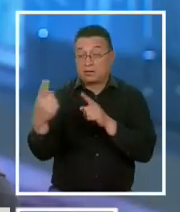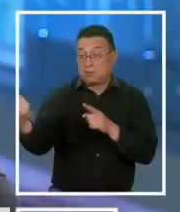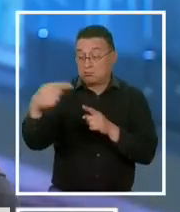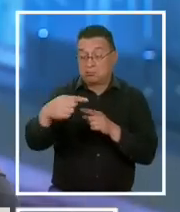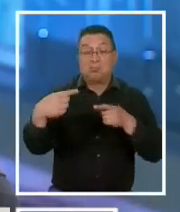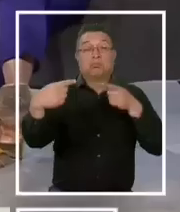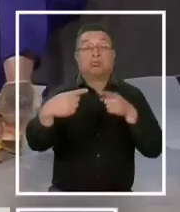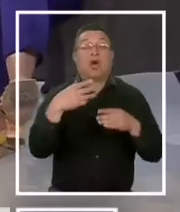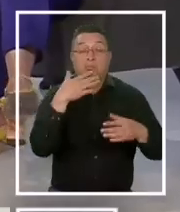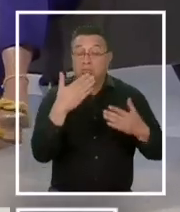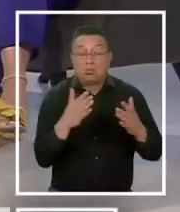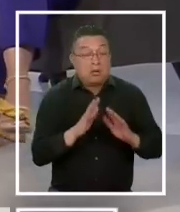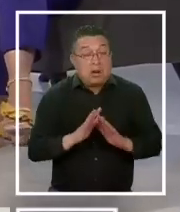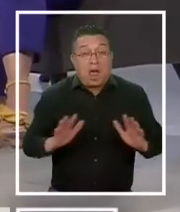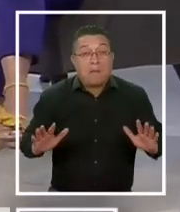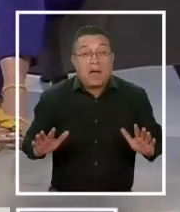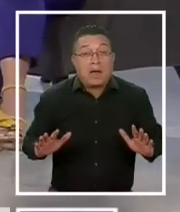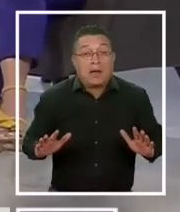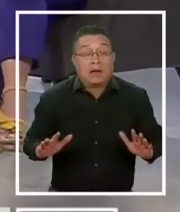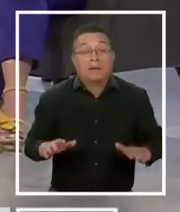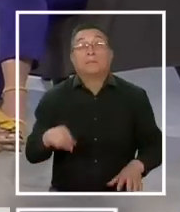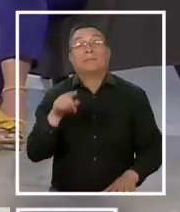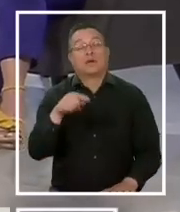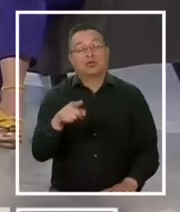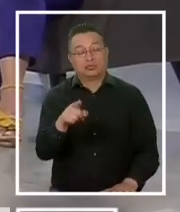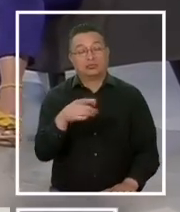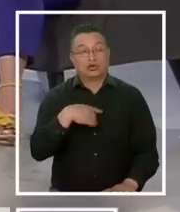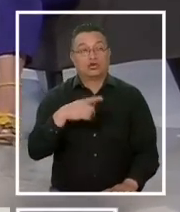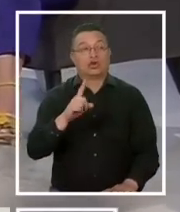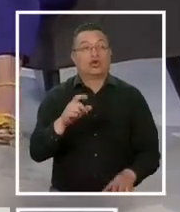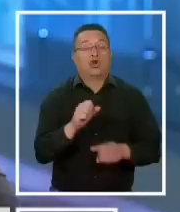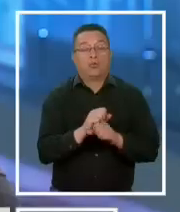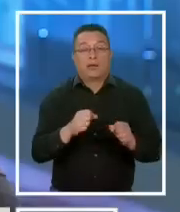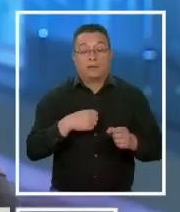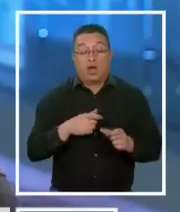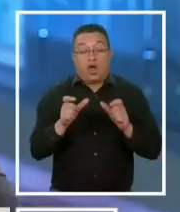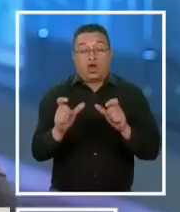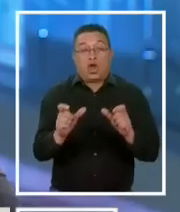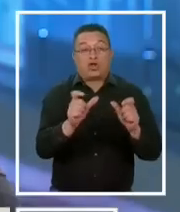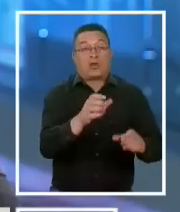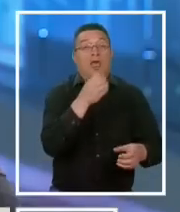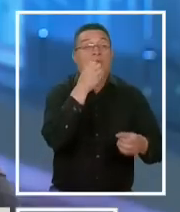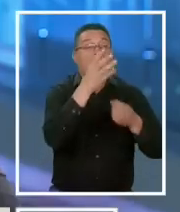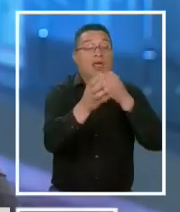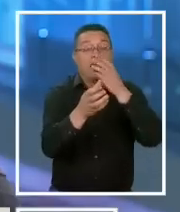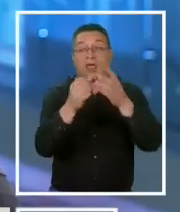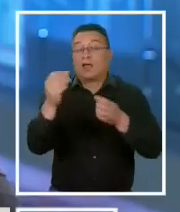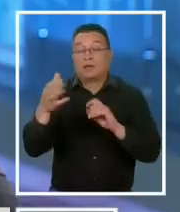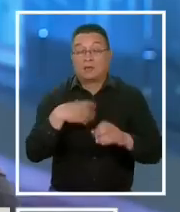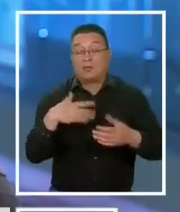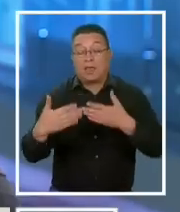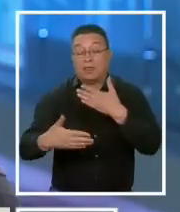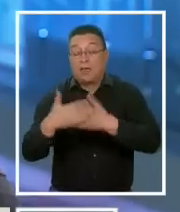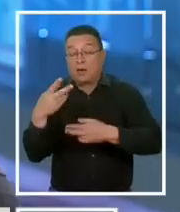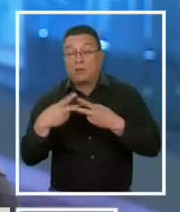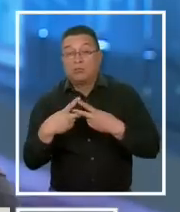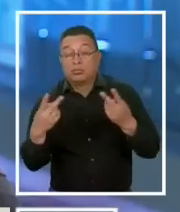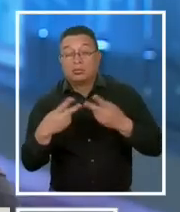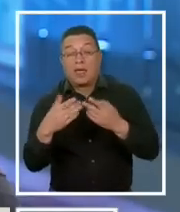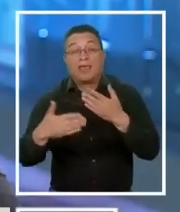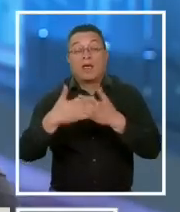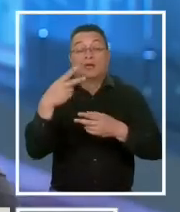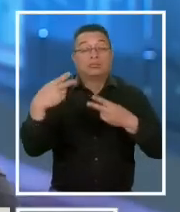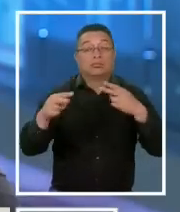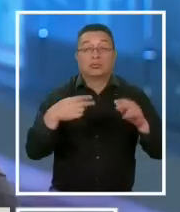participó por lo tanto Mire yo no usted entenderá que yo no tengo control de lo que dicen las personas que aparecen en la segunda ni menos de la línea editorial